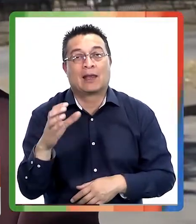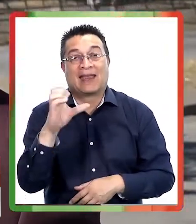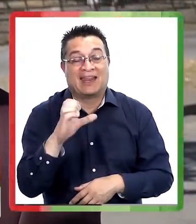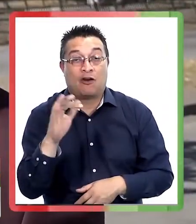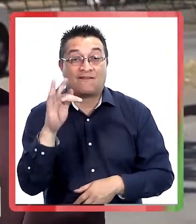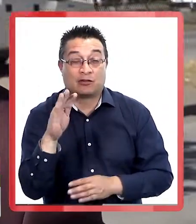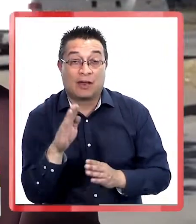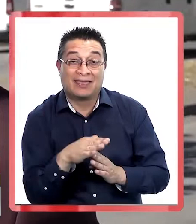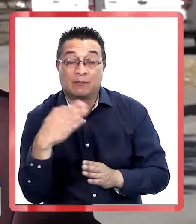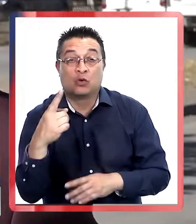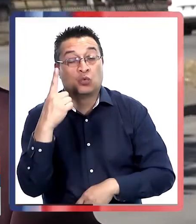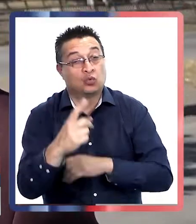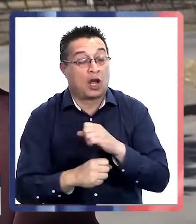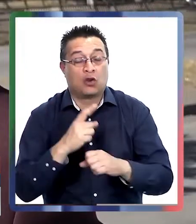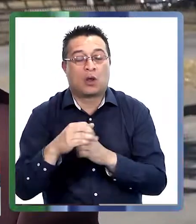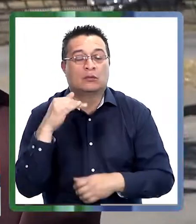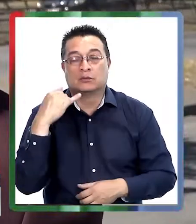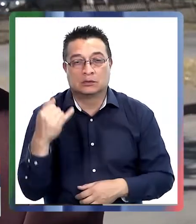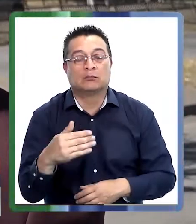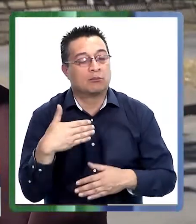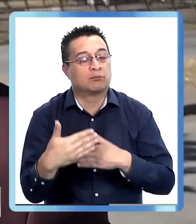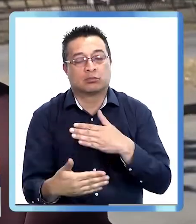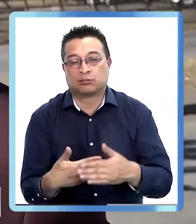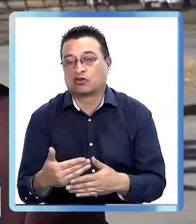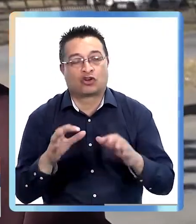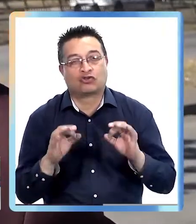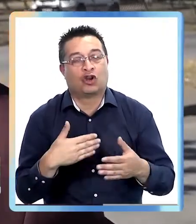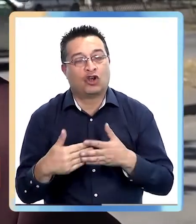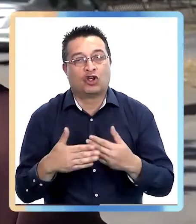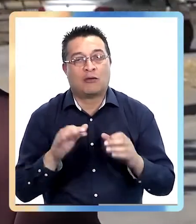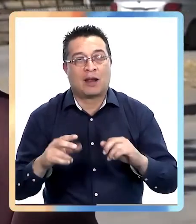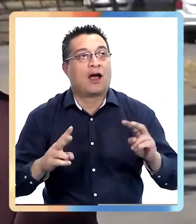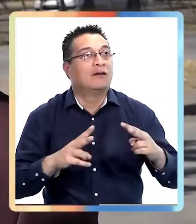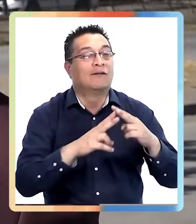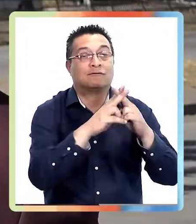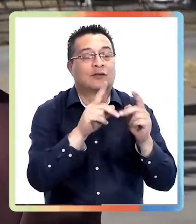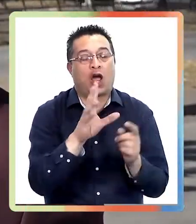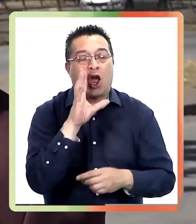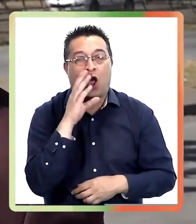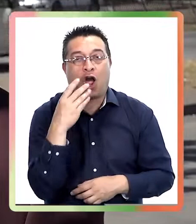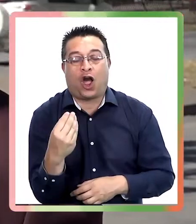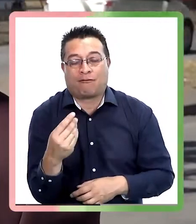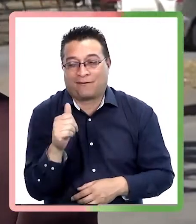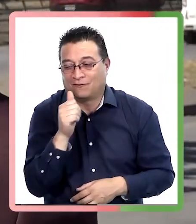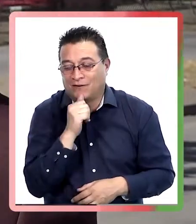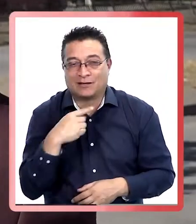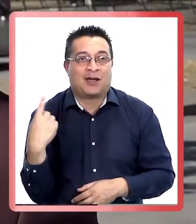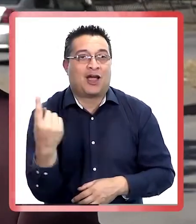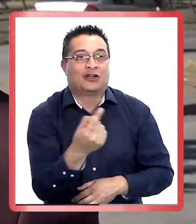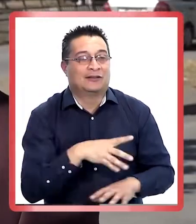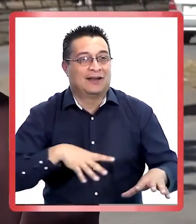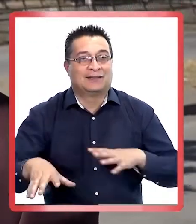de enero y febrero todos los años es parte un poco de los procesos. Hay infraestructura que evidentemente es escasa para toda